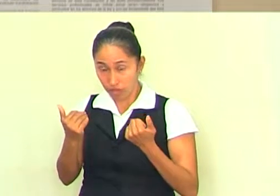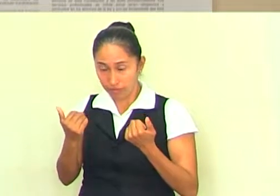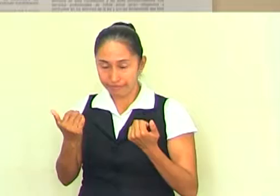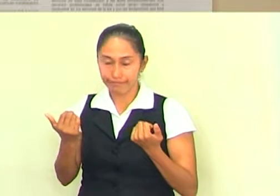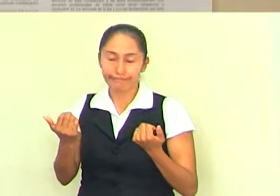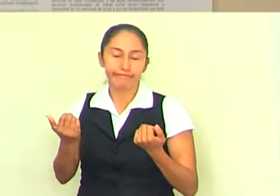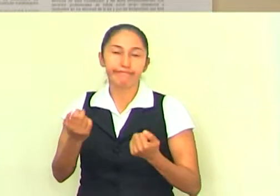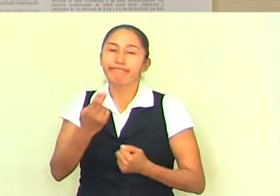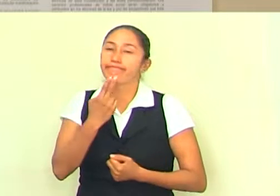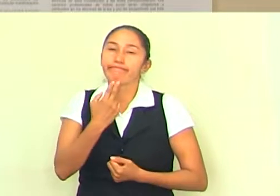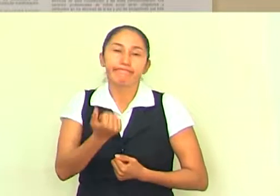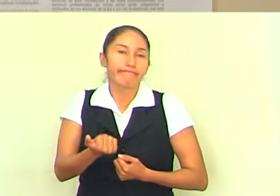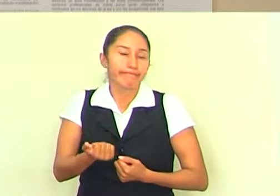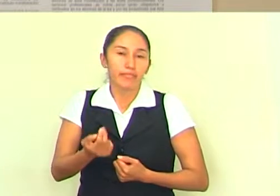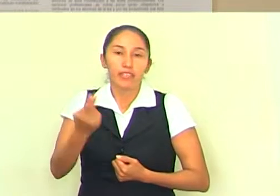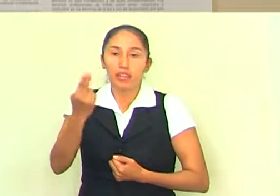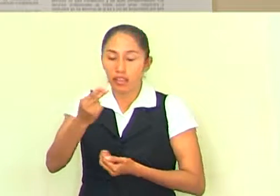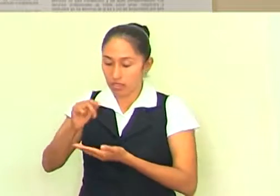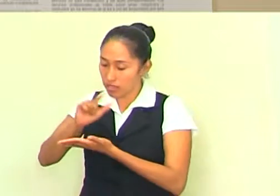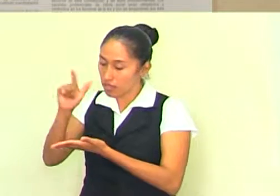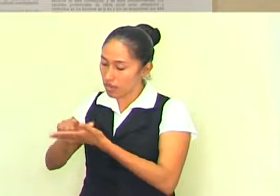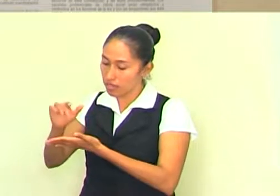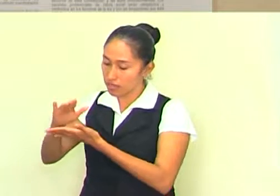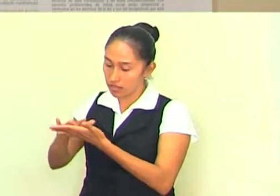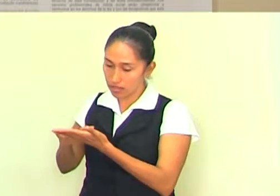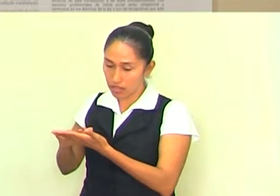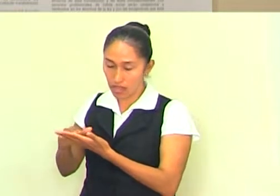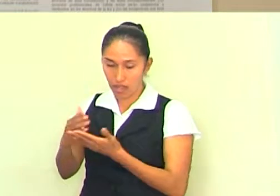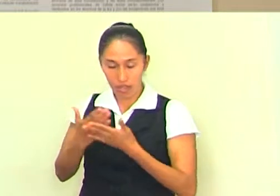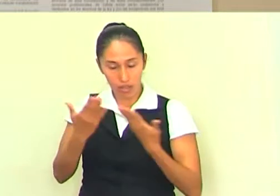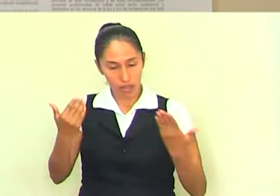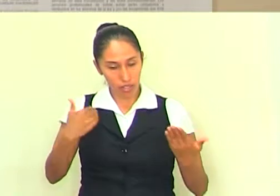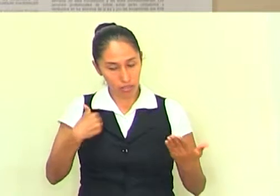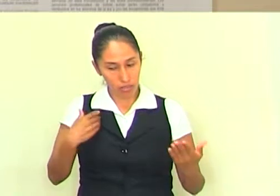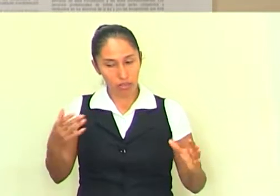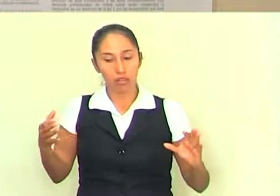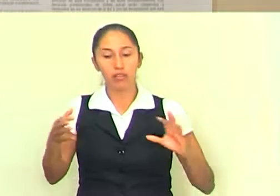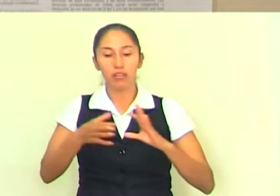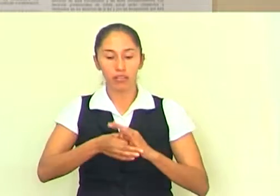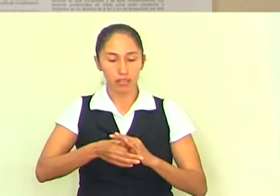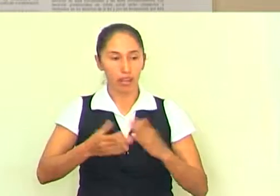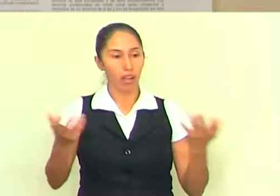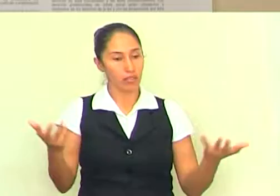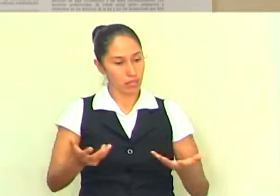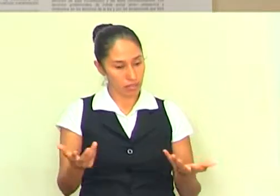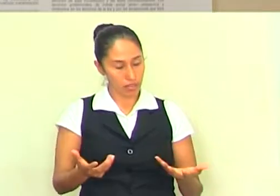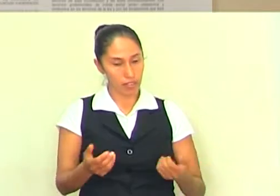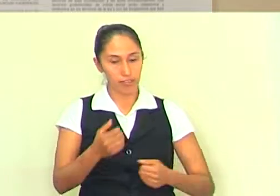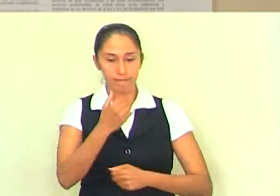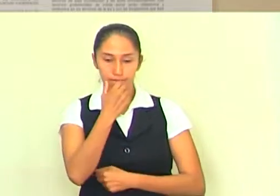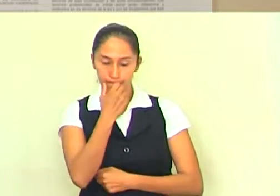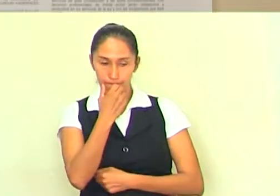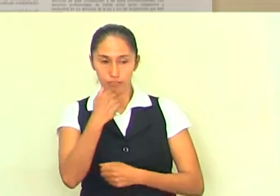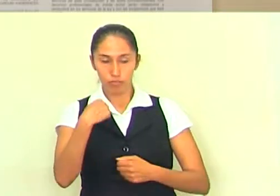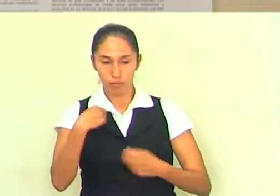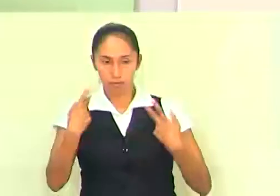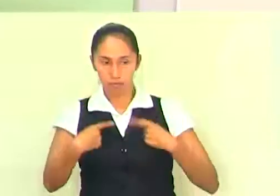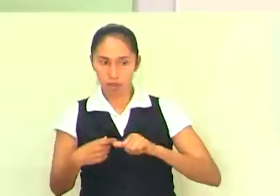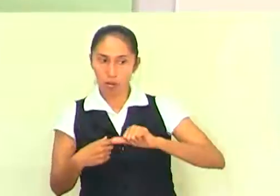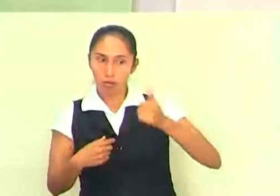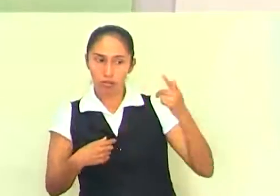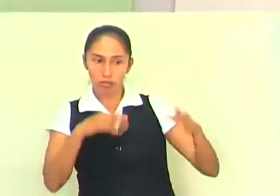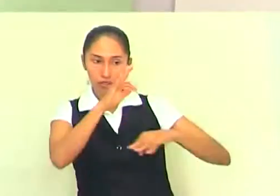que pienses desde tus acciones, tu conducta, la relación que mantienes con las demás